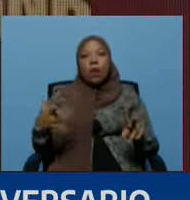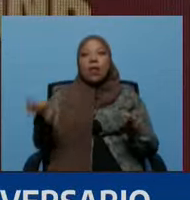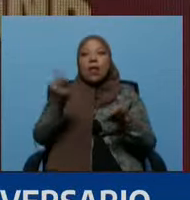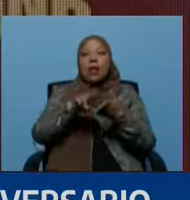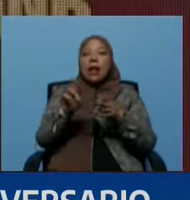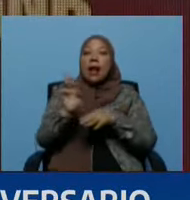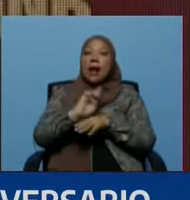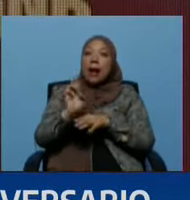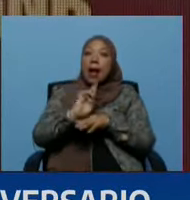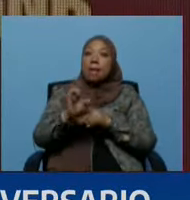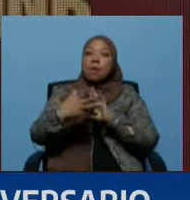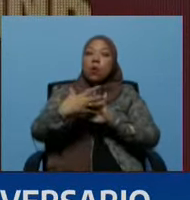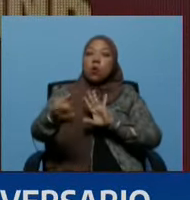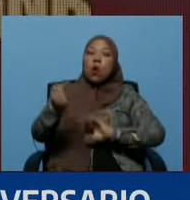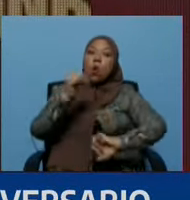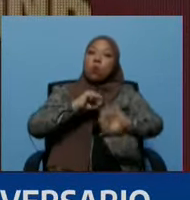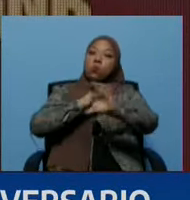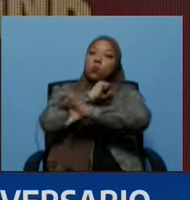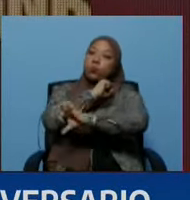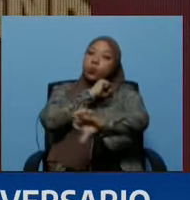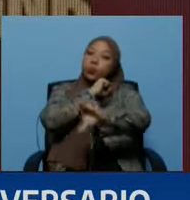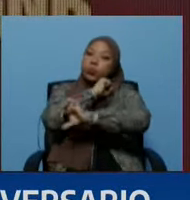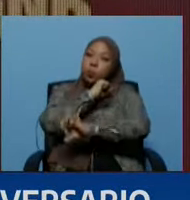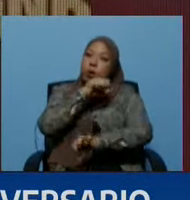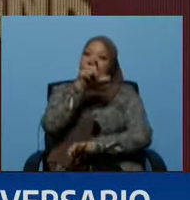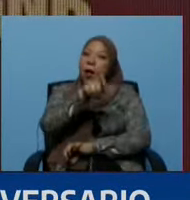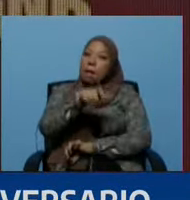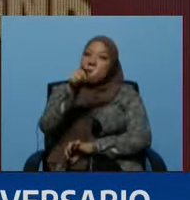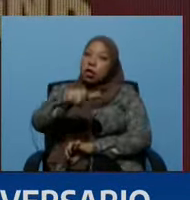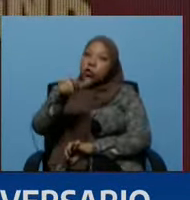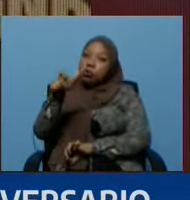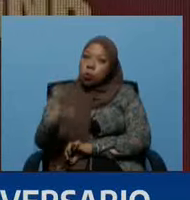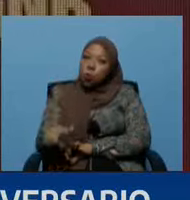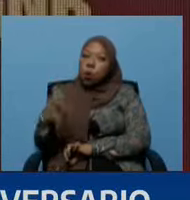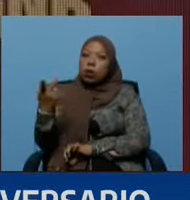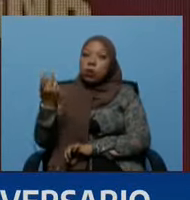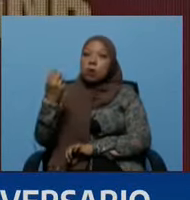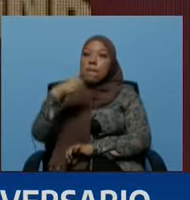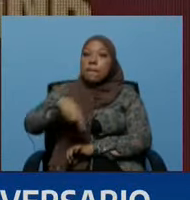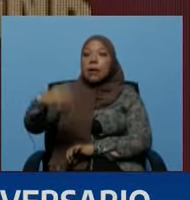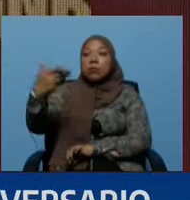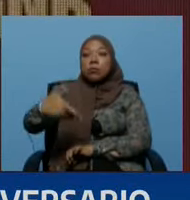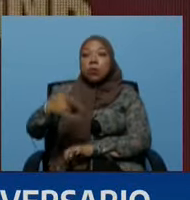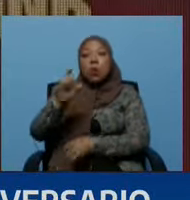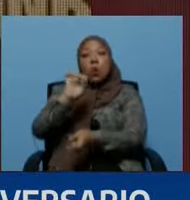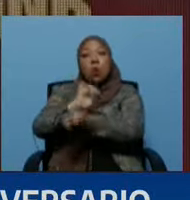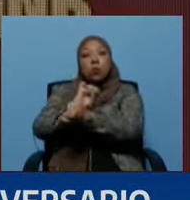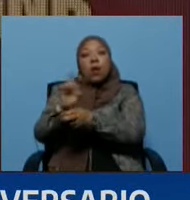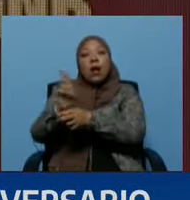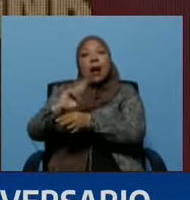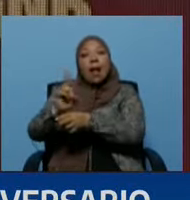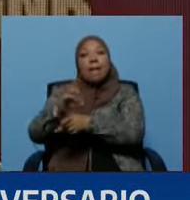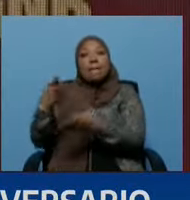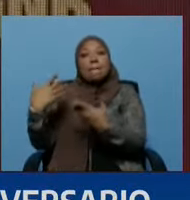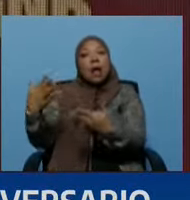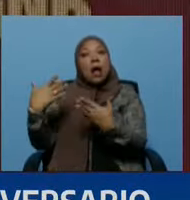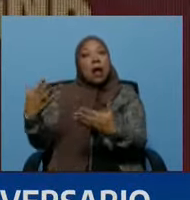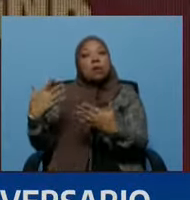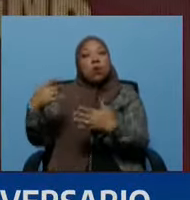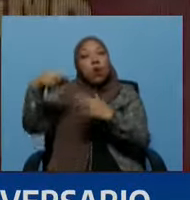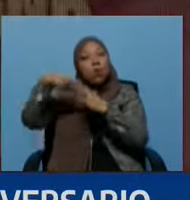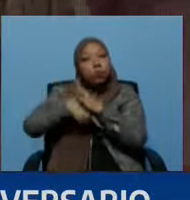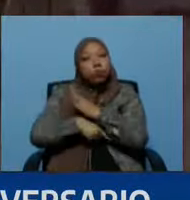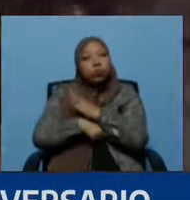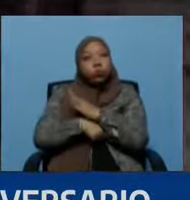reacción ante los delincuentes y criminales de los fascismos de mayor nivel, de mayor rapidez, de mayor